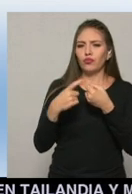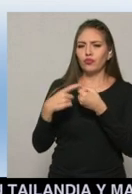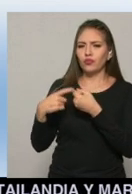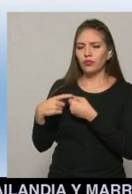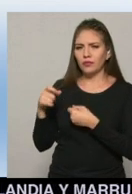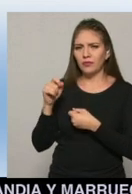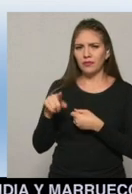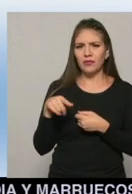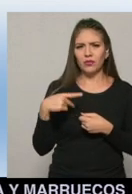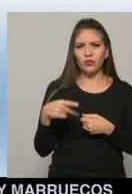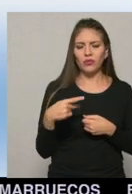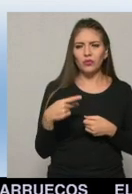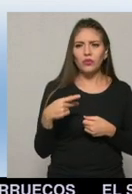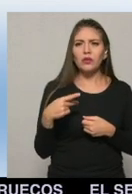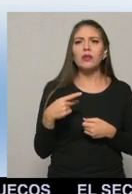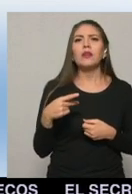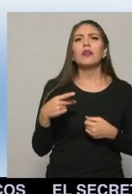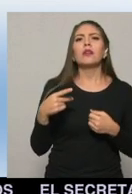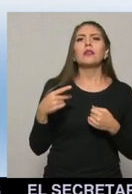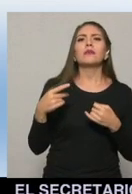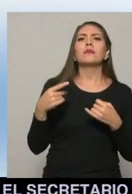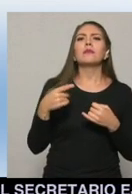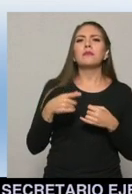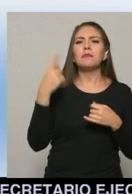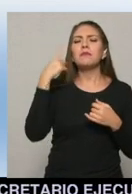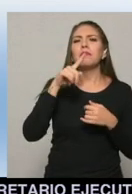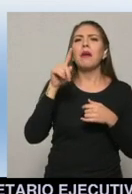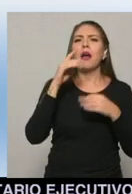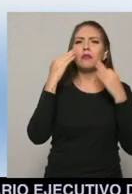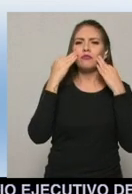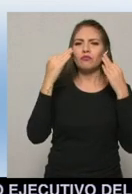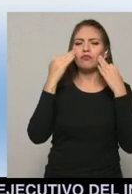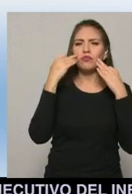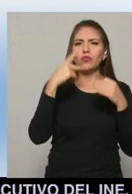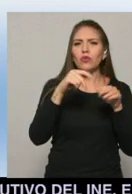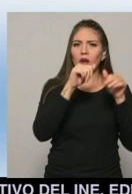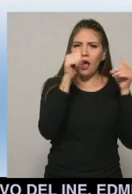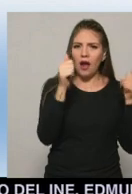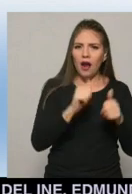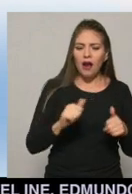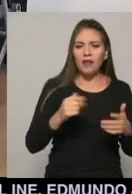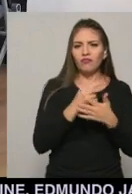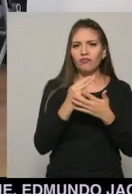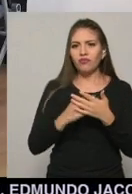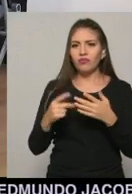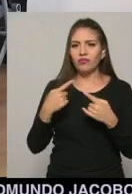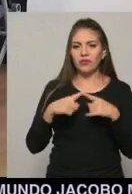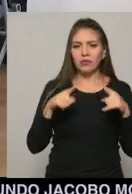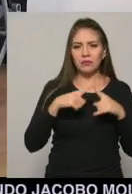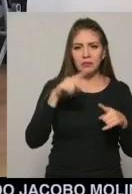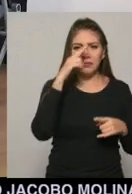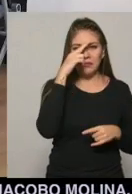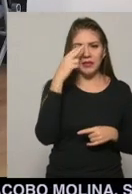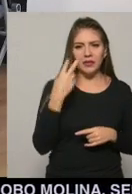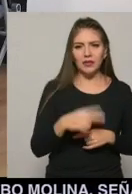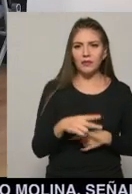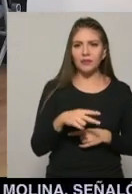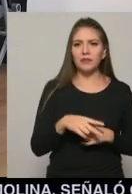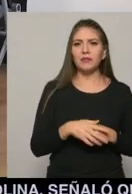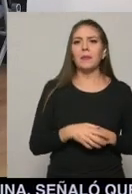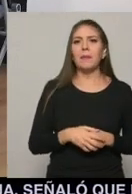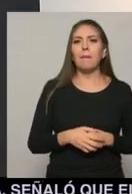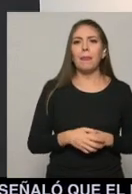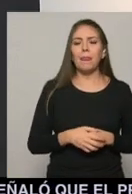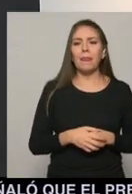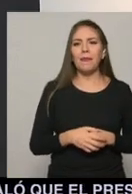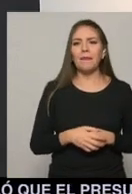también muestran y ponen en alto la artesanía mexicana y el diseño, porque hay que reconocer que a veces pensamos que la artesanía es inamovible, pero la cultura